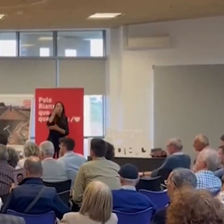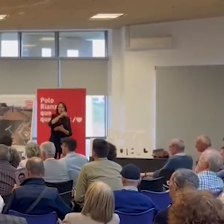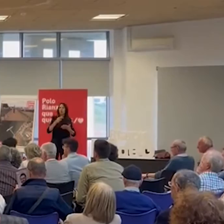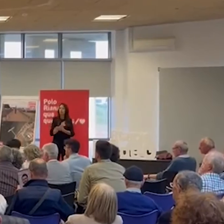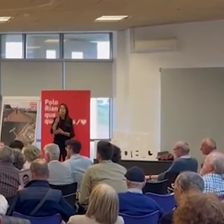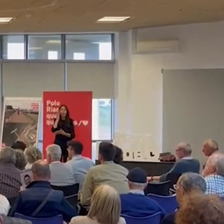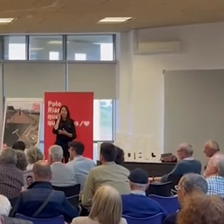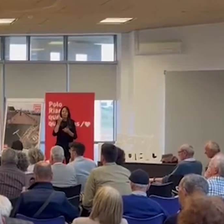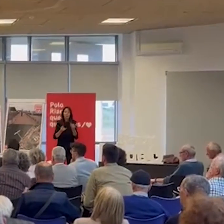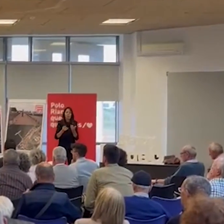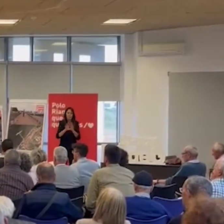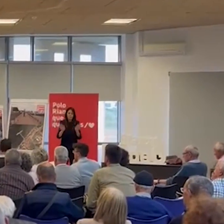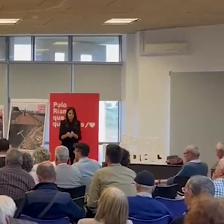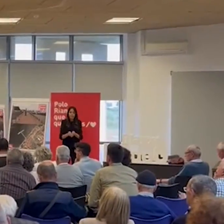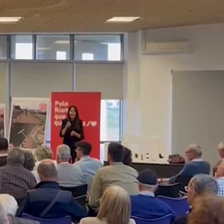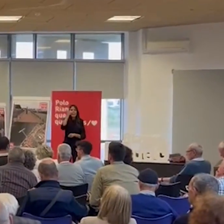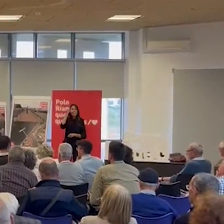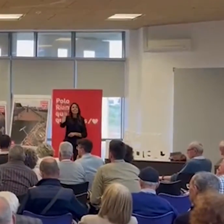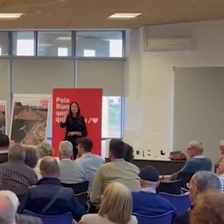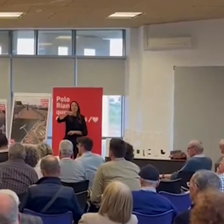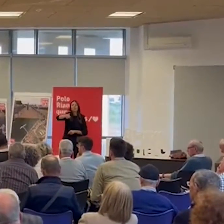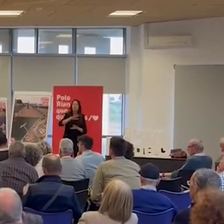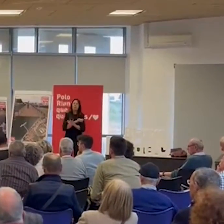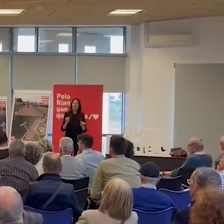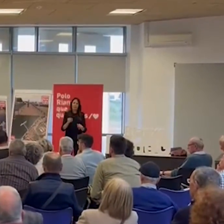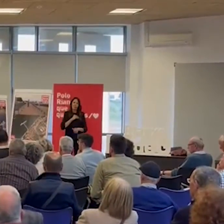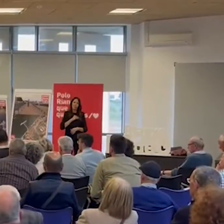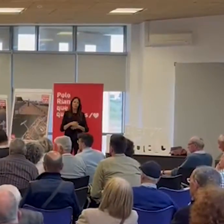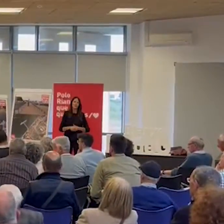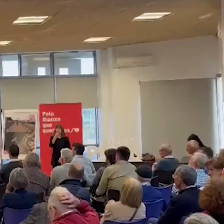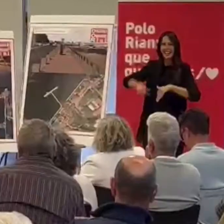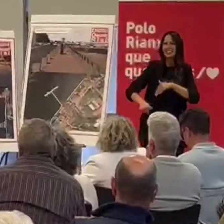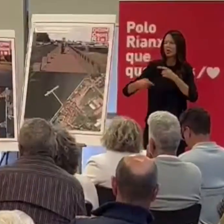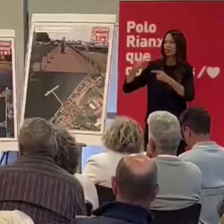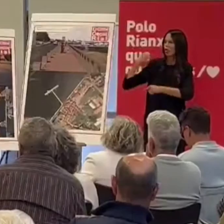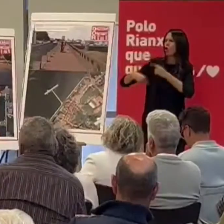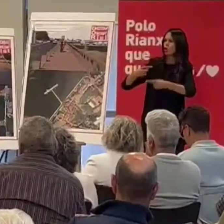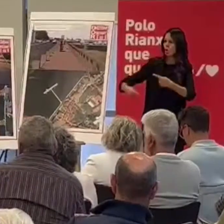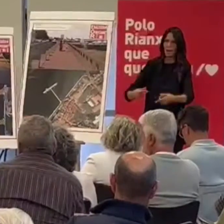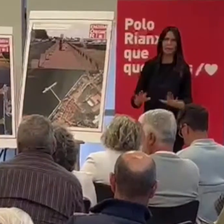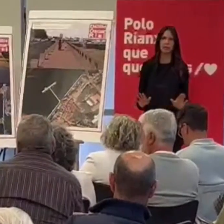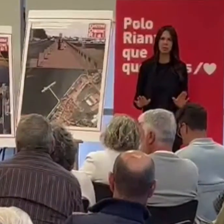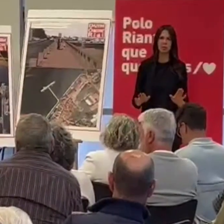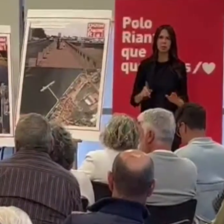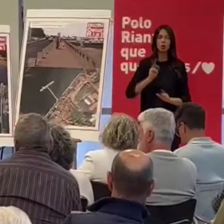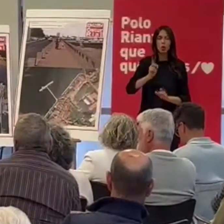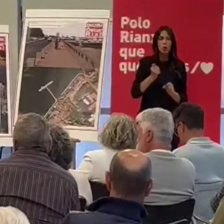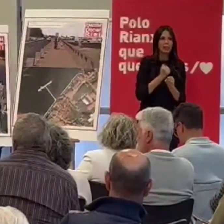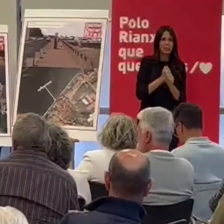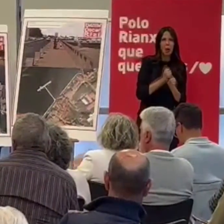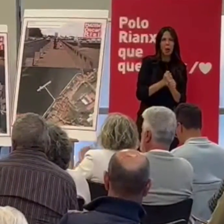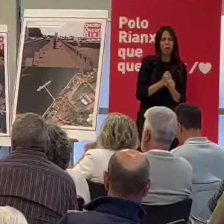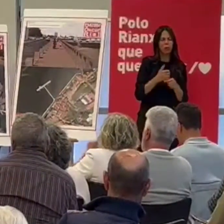lista para poder dar o salto e desenvolver o mellor proxecto para Rianxo e para o seu futuro. Non só co traballo, que